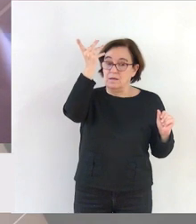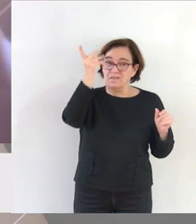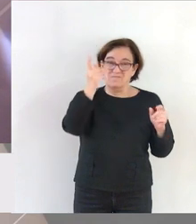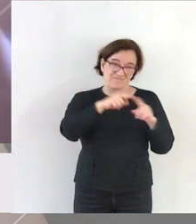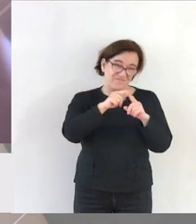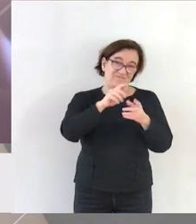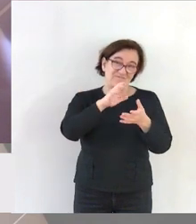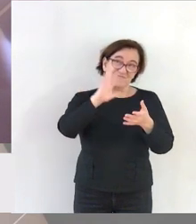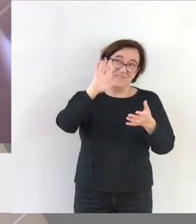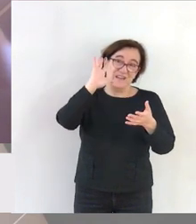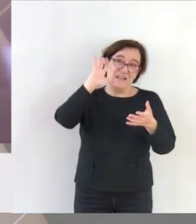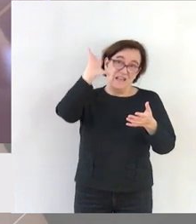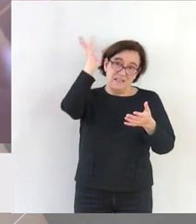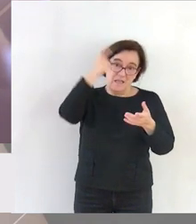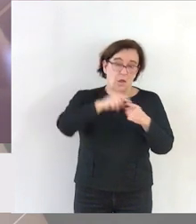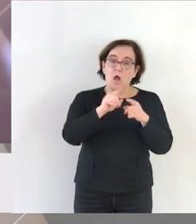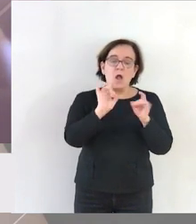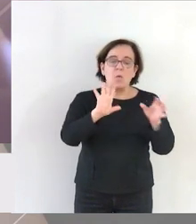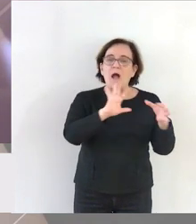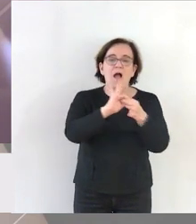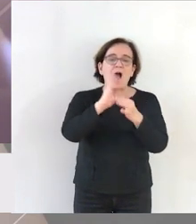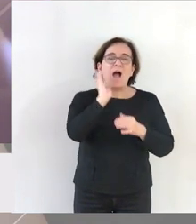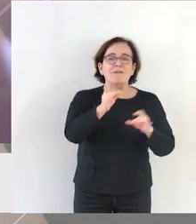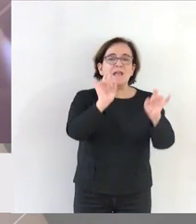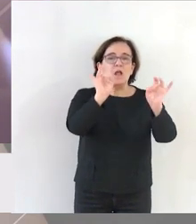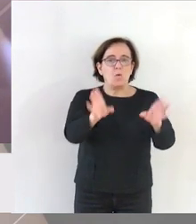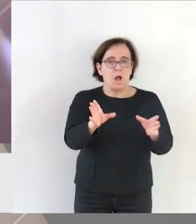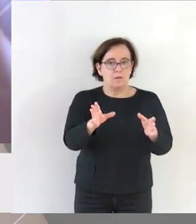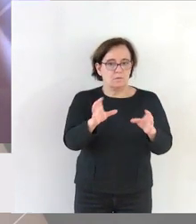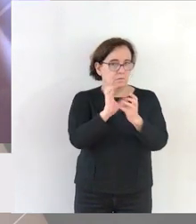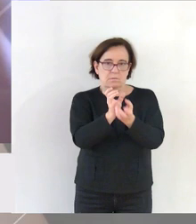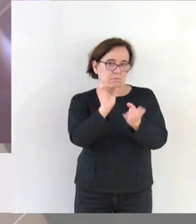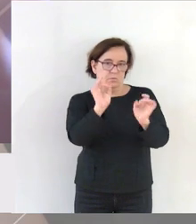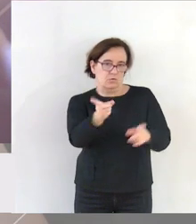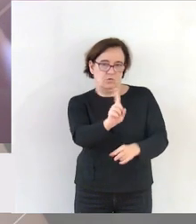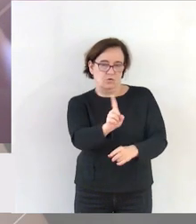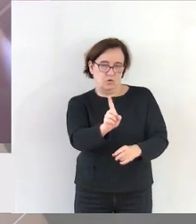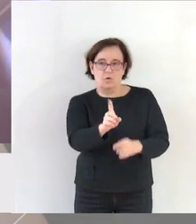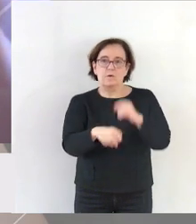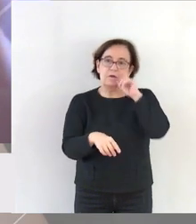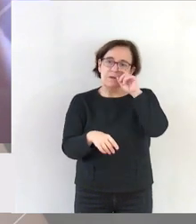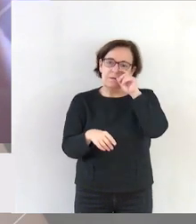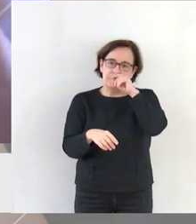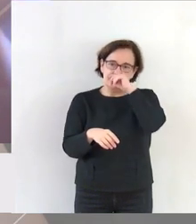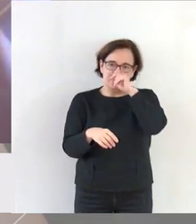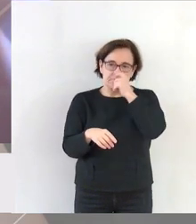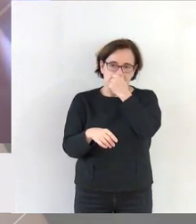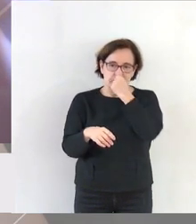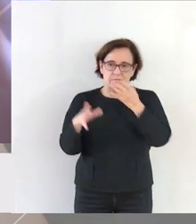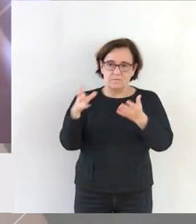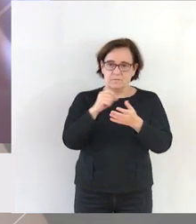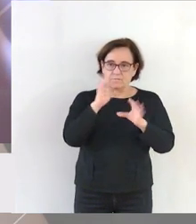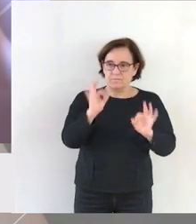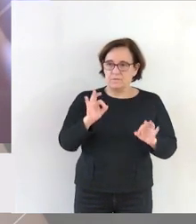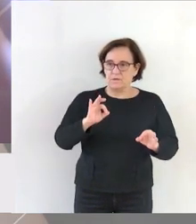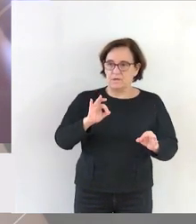clim y las migraciones que no son lineales no afectan a todo el mundo de la misma manera y por supuesto eh No todo el mundo tiene la